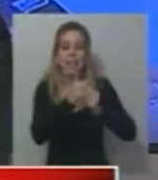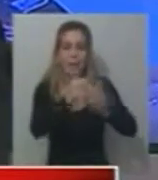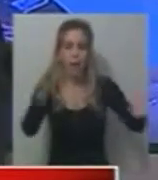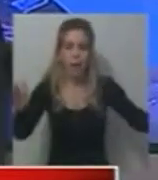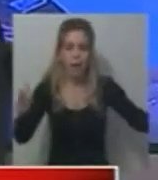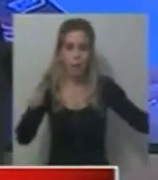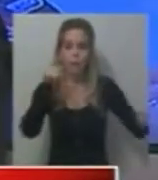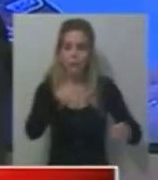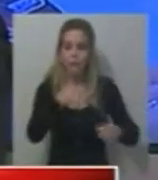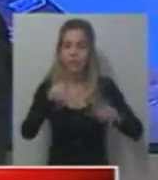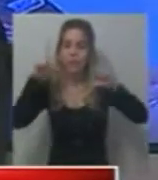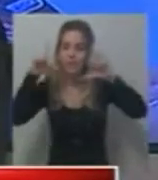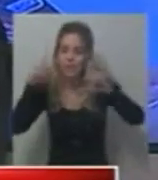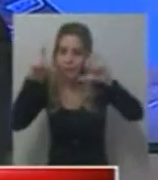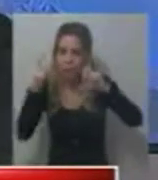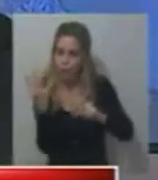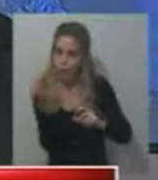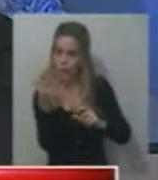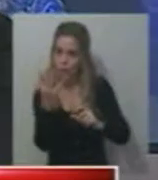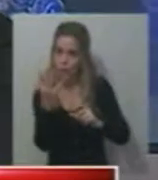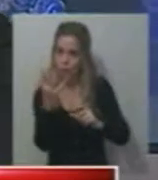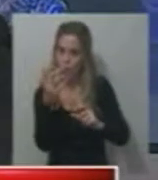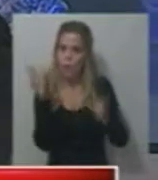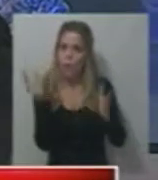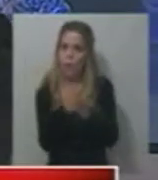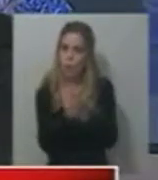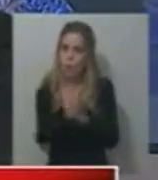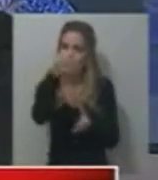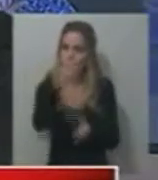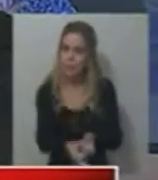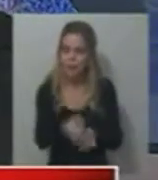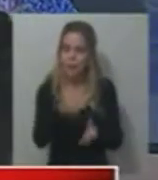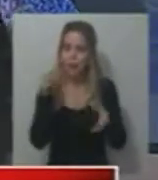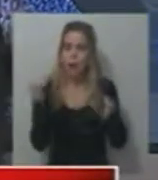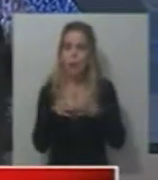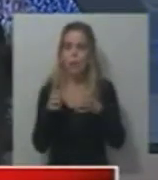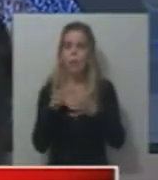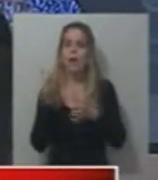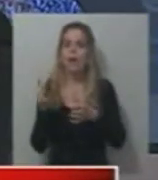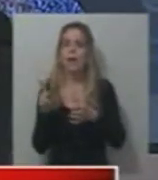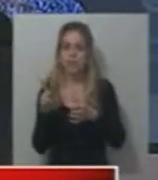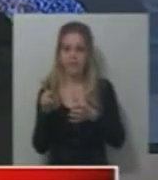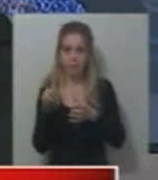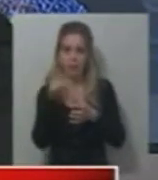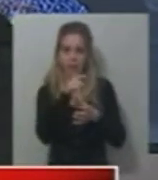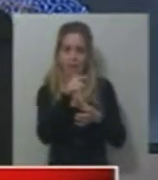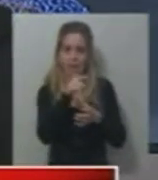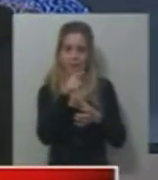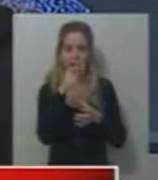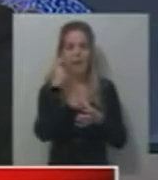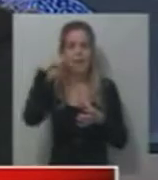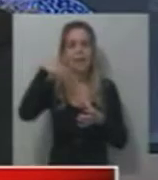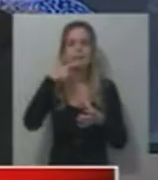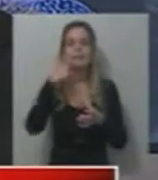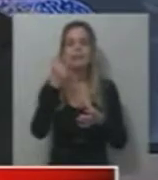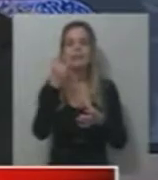venía buscando hace mucho tiempo el kirchnerismo. En particular, este hombre que tengo acá atrás, que es Martín Insaurralde. Hace rato que estaban buscando,